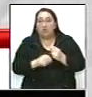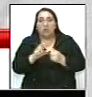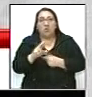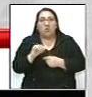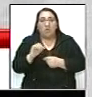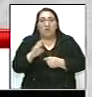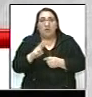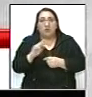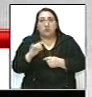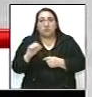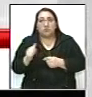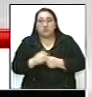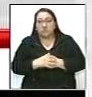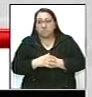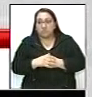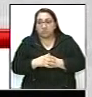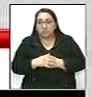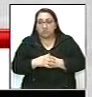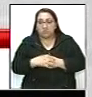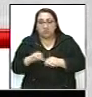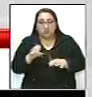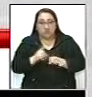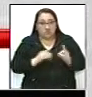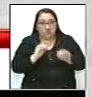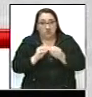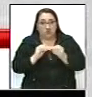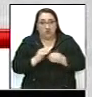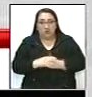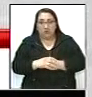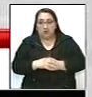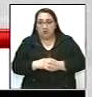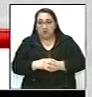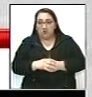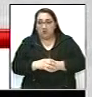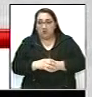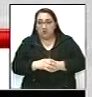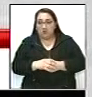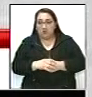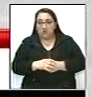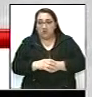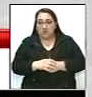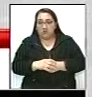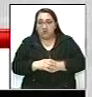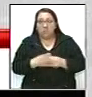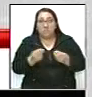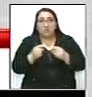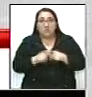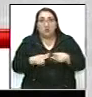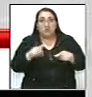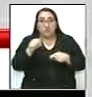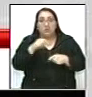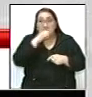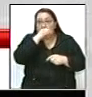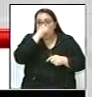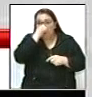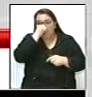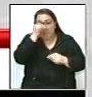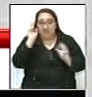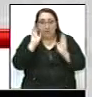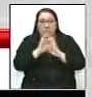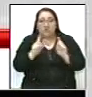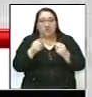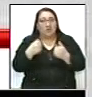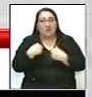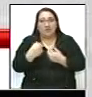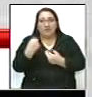Ventura, haciendo digamos alguna acotación y mencionando que muchos de los lugares, por ejemplo, no iban a